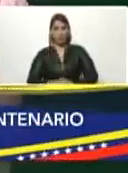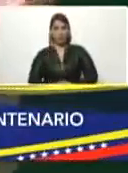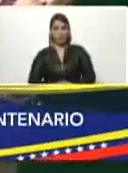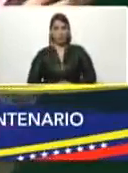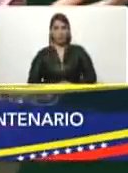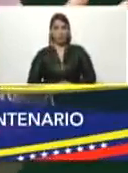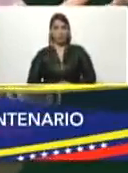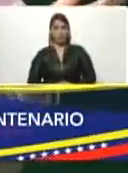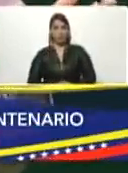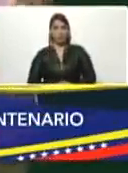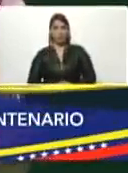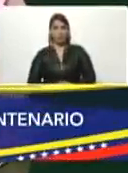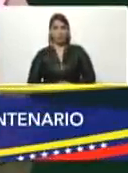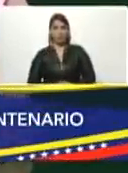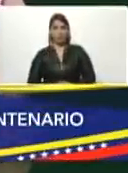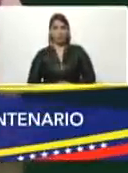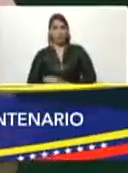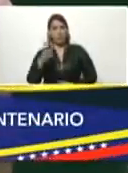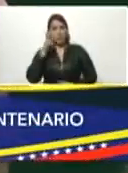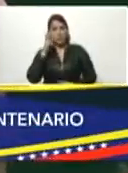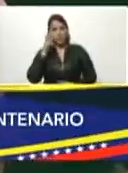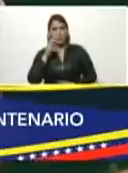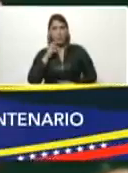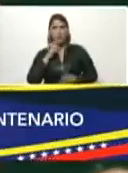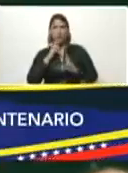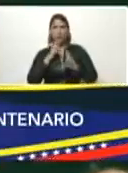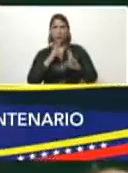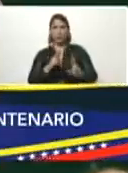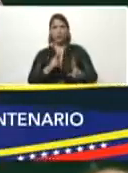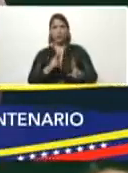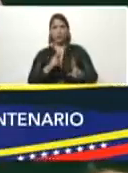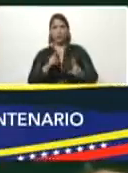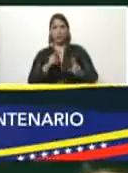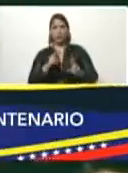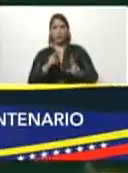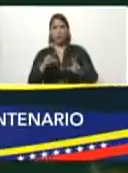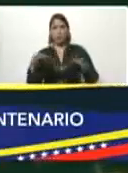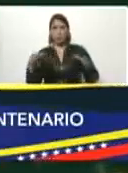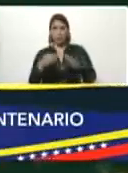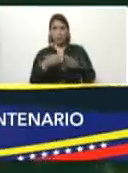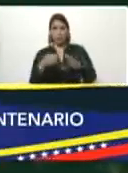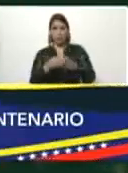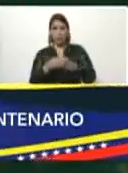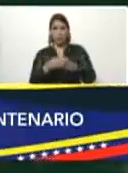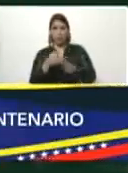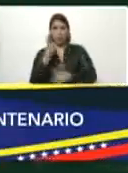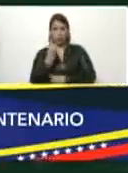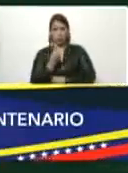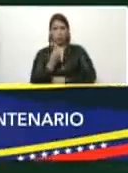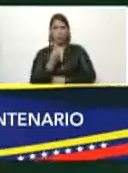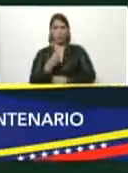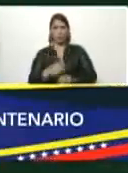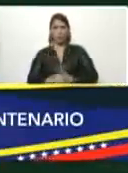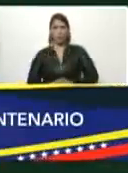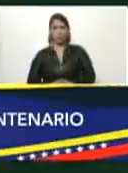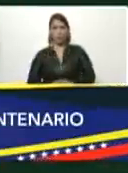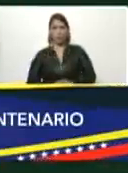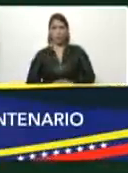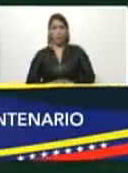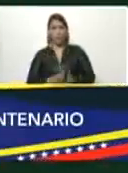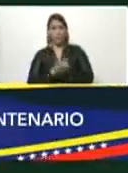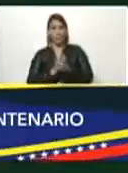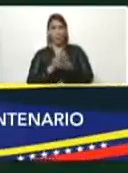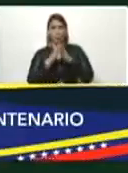oír los resultados de la mesa número uno, dijo: compañeros, aquí todos